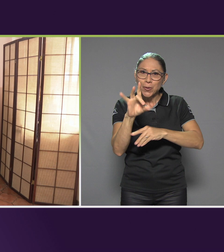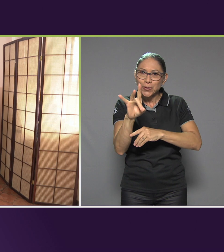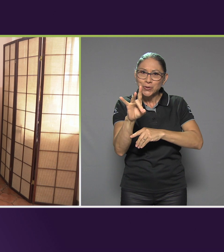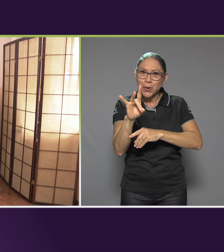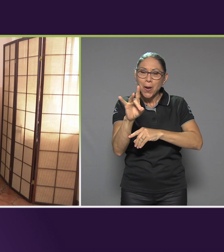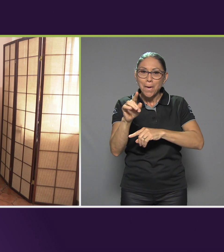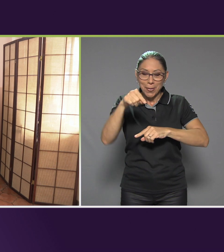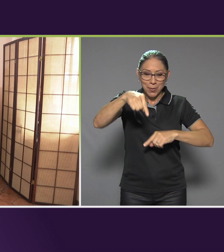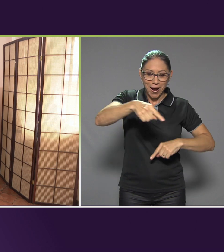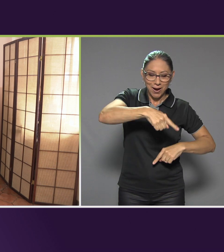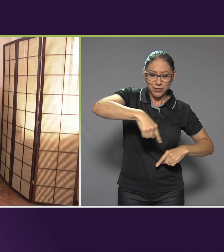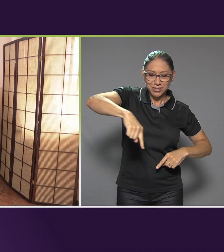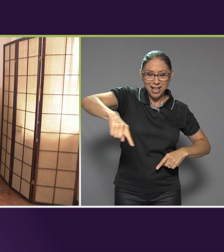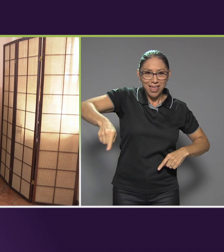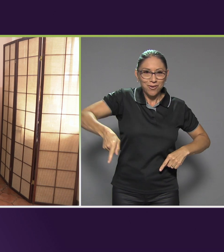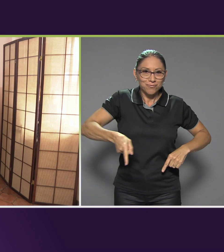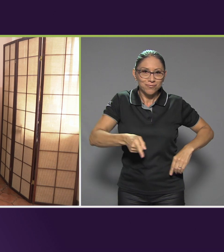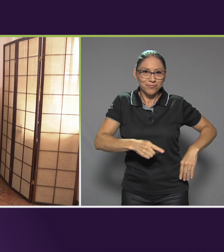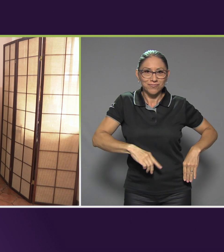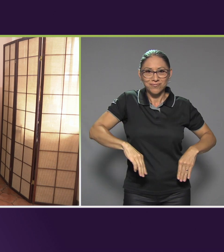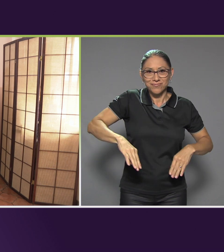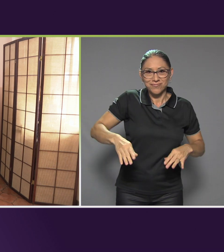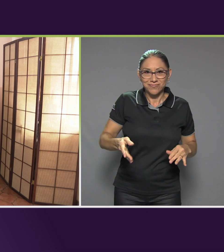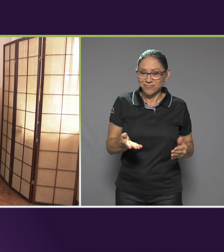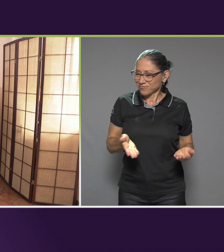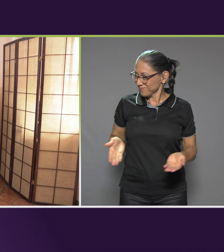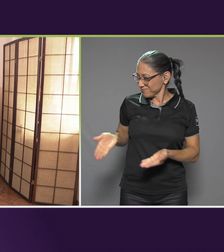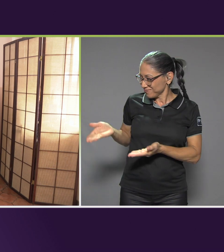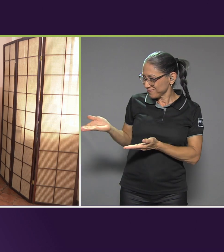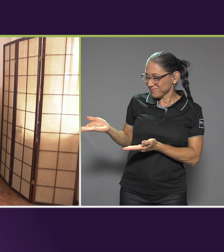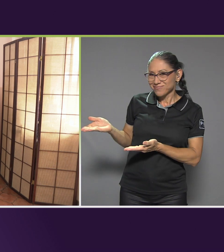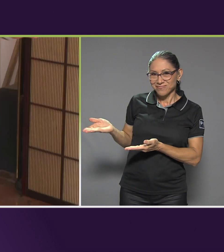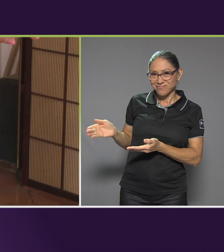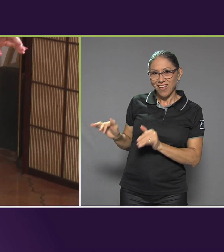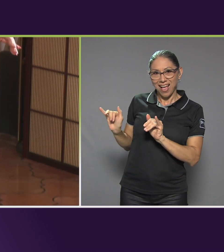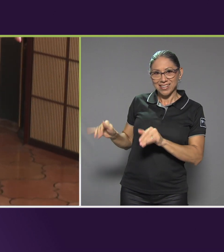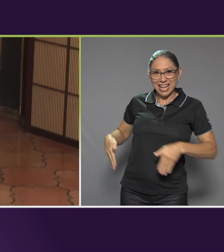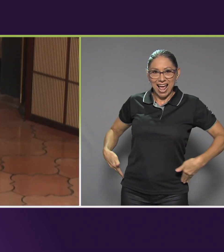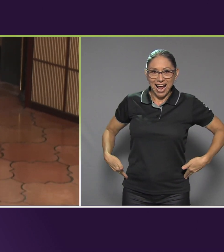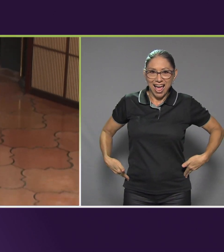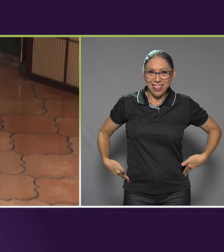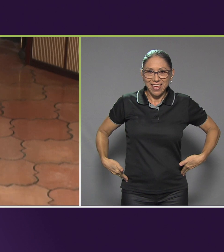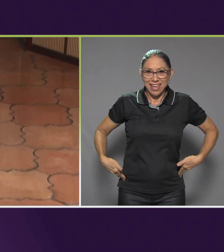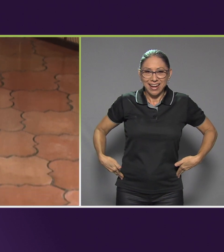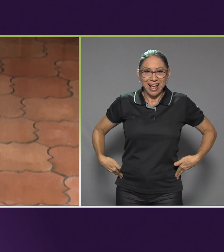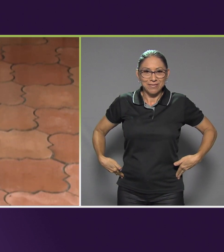Se mueve mucho la cadera. Hacia atrás. Y